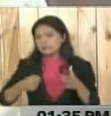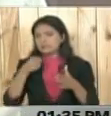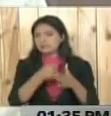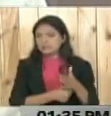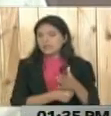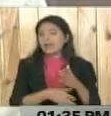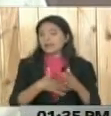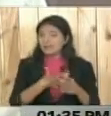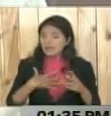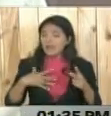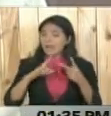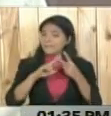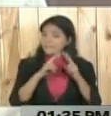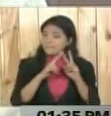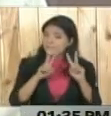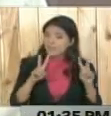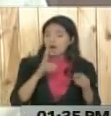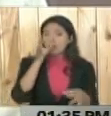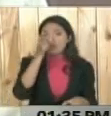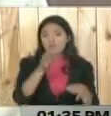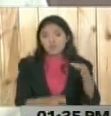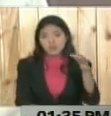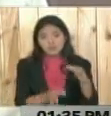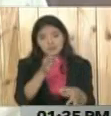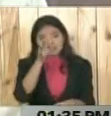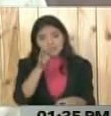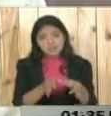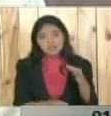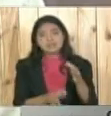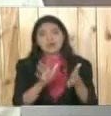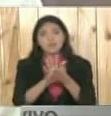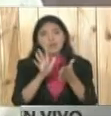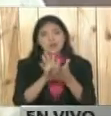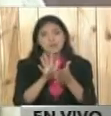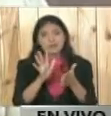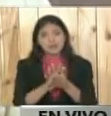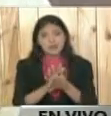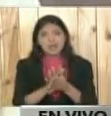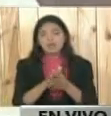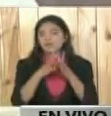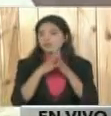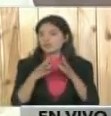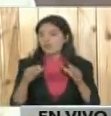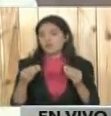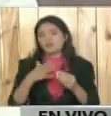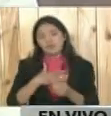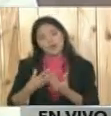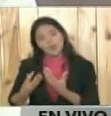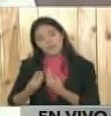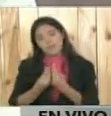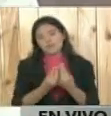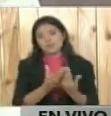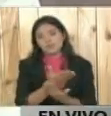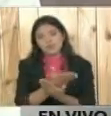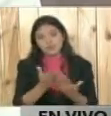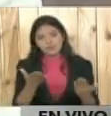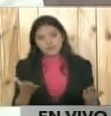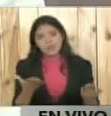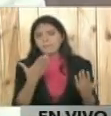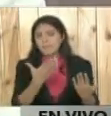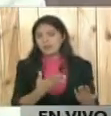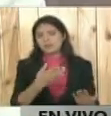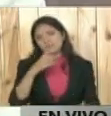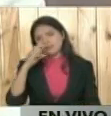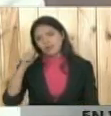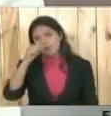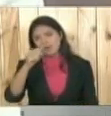paz, por la justicia, por la estabilidad, y todo nuestro acompañamiento para vos, Nicolás, para tu pueblo